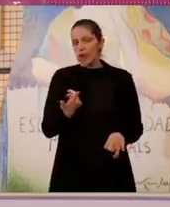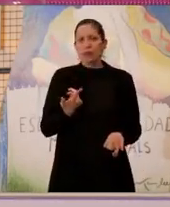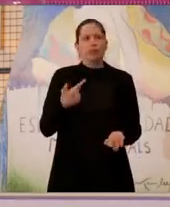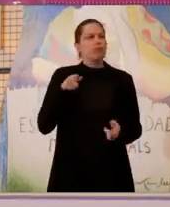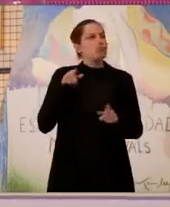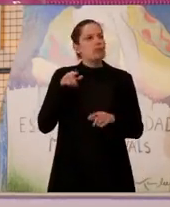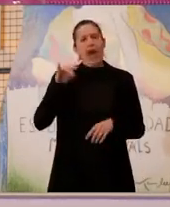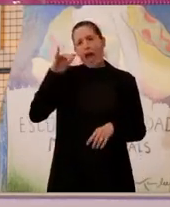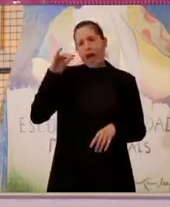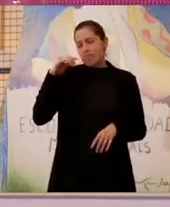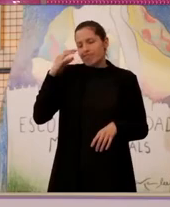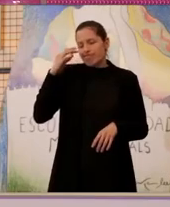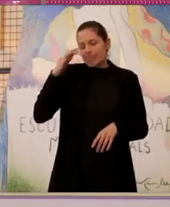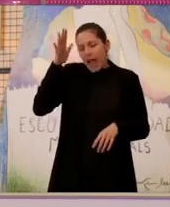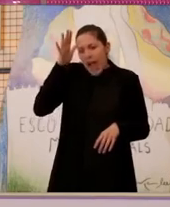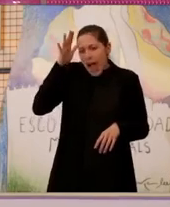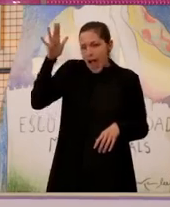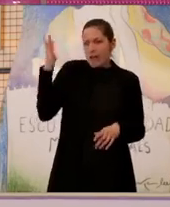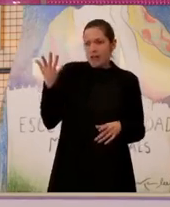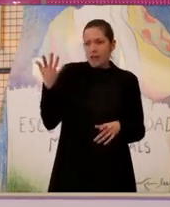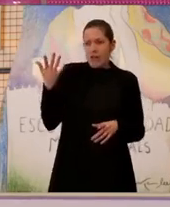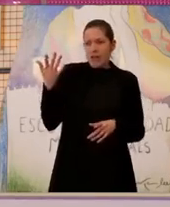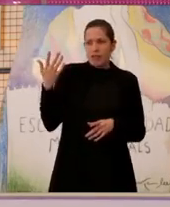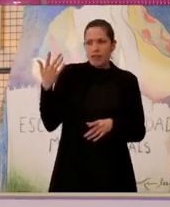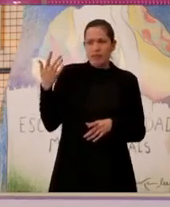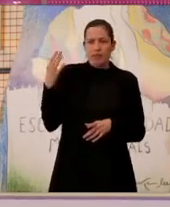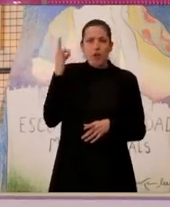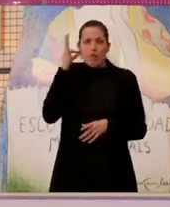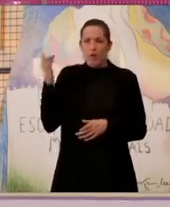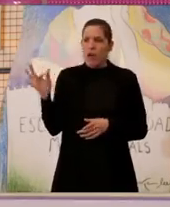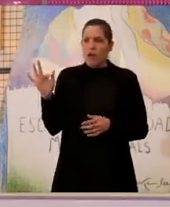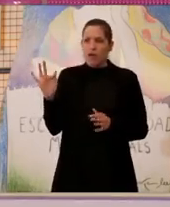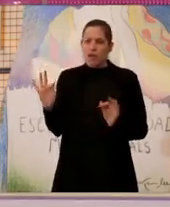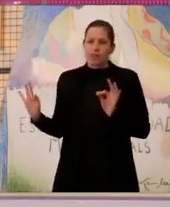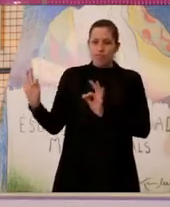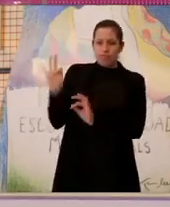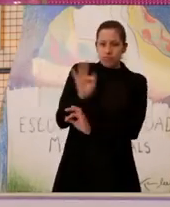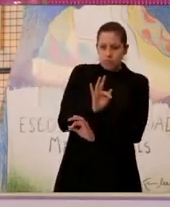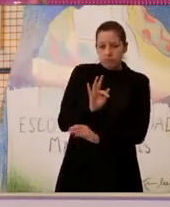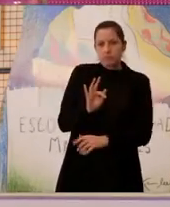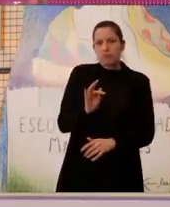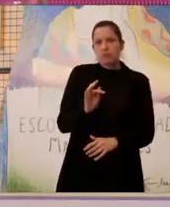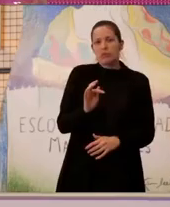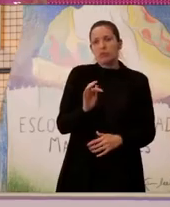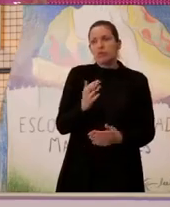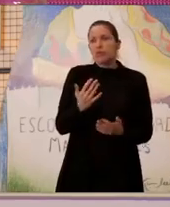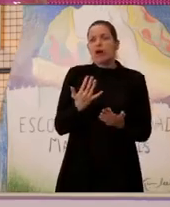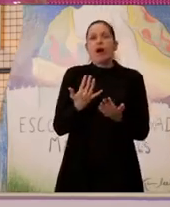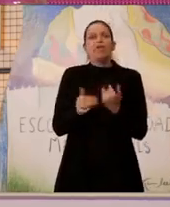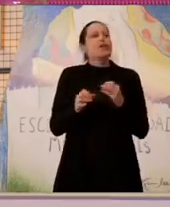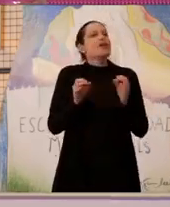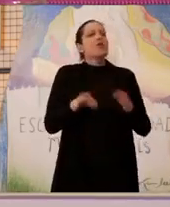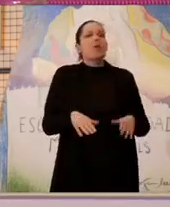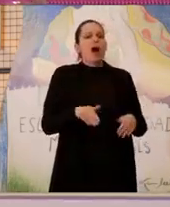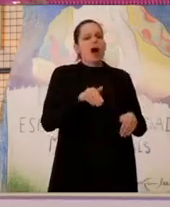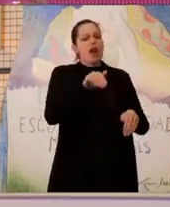vete tranquila y que otras se ponga en tu lugar pero simplemente es como quien deja de votar porque no me gustan las opciones Bueno pero entonces